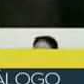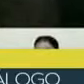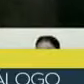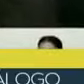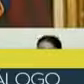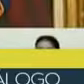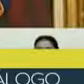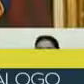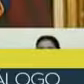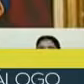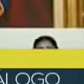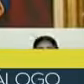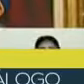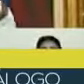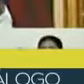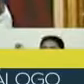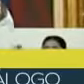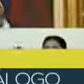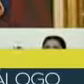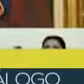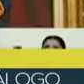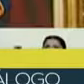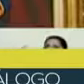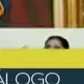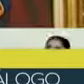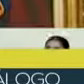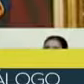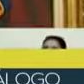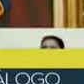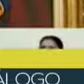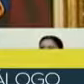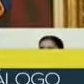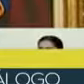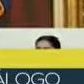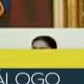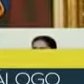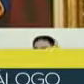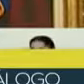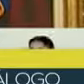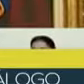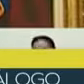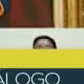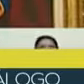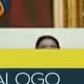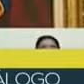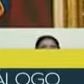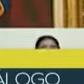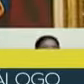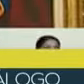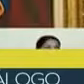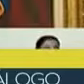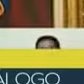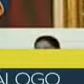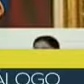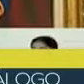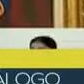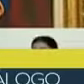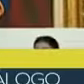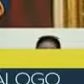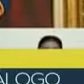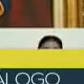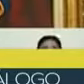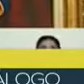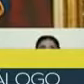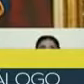tal país tiene derecho a colonizar continentes enteros, el África, América Latina, ¿verdad que eso nadie lo defiende?